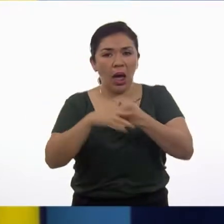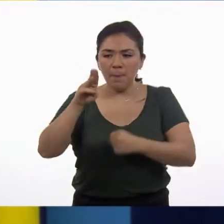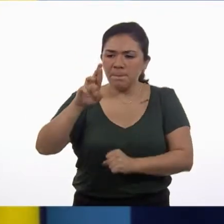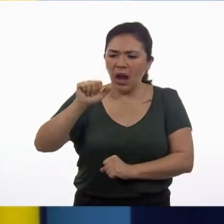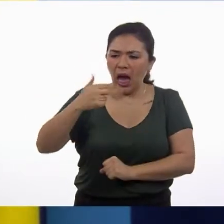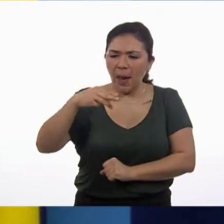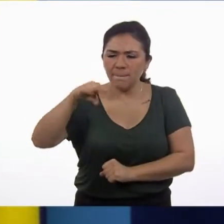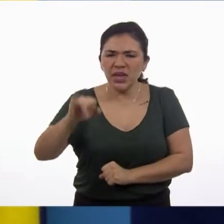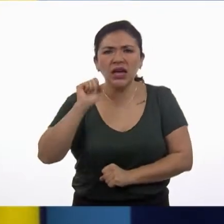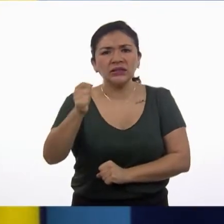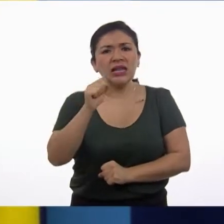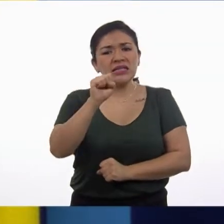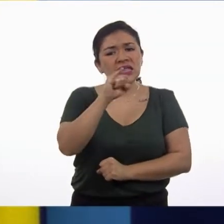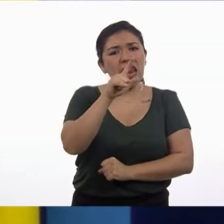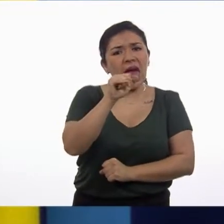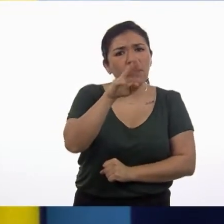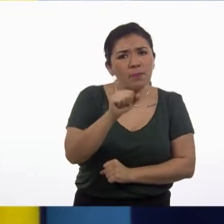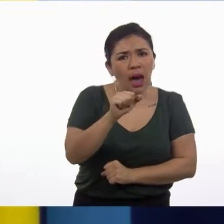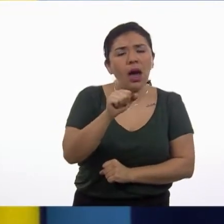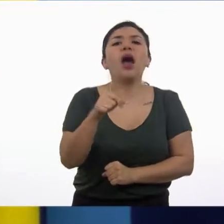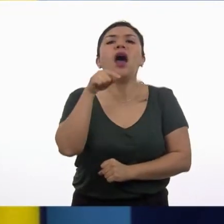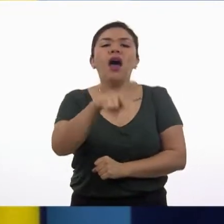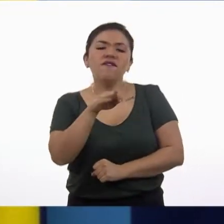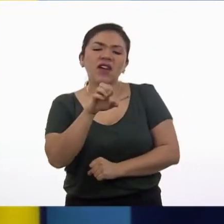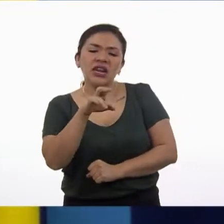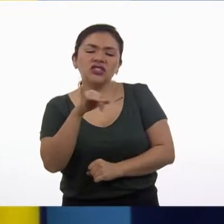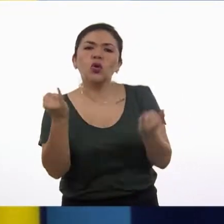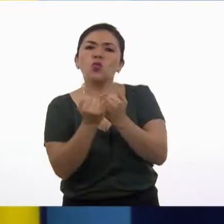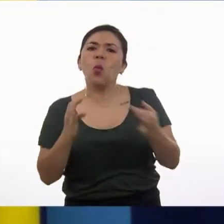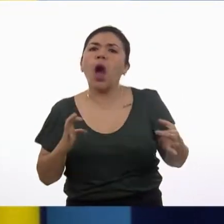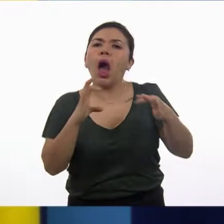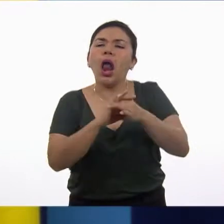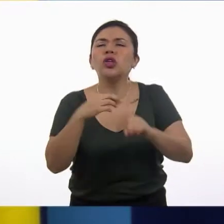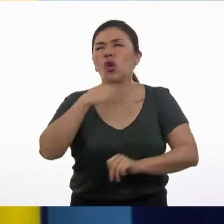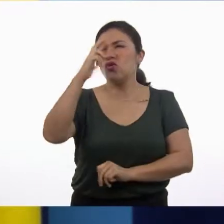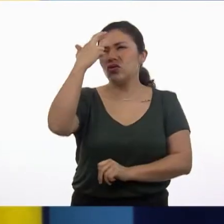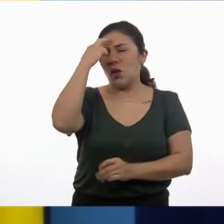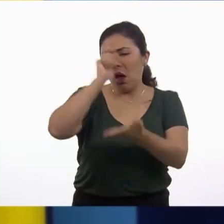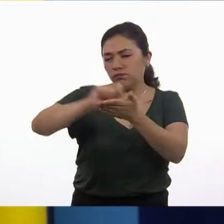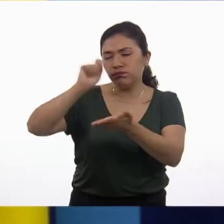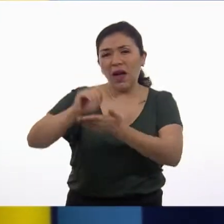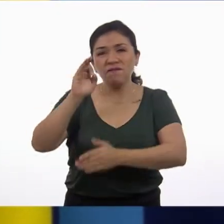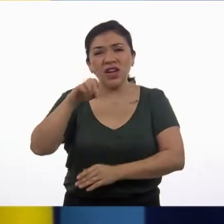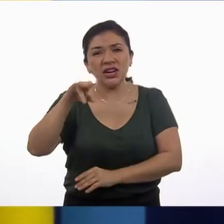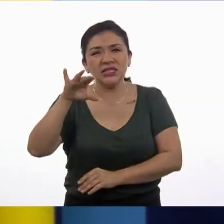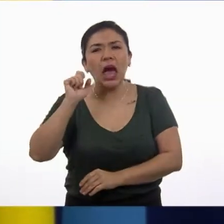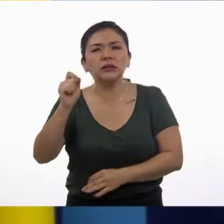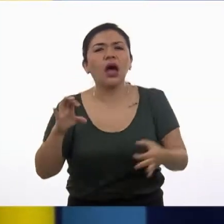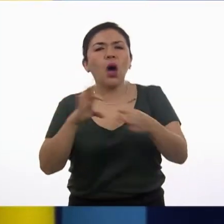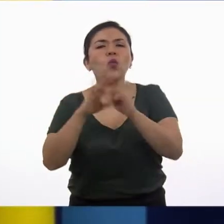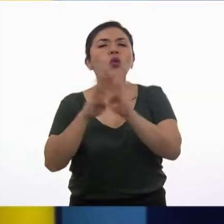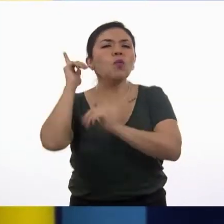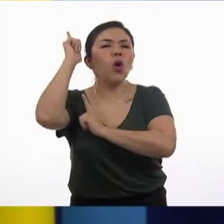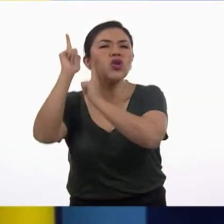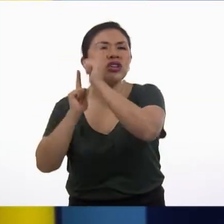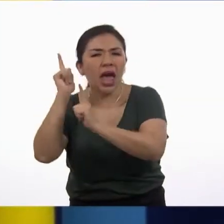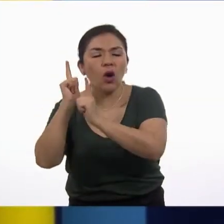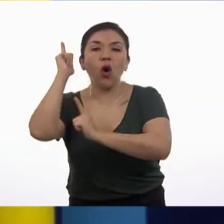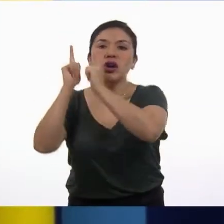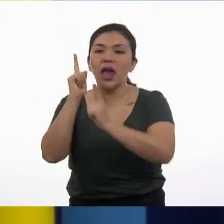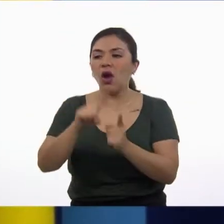silábico, el fenicio también, y pudieron tener relación, porque recuerdo que la escritura fenicia tiene relación con el griego con el